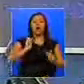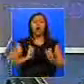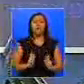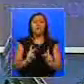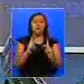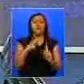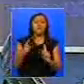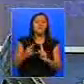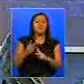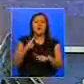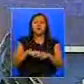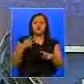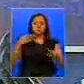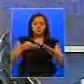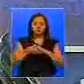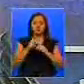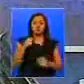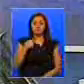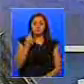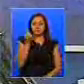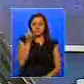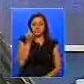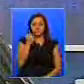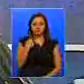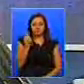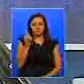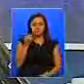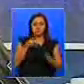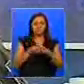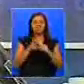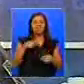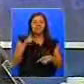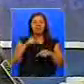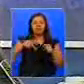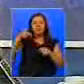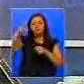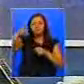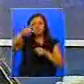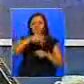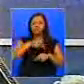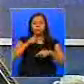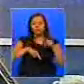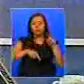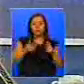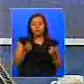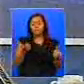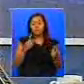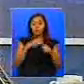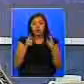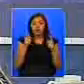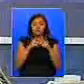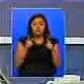lo habían permitido entrar al laboratorio. Lamentablemente no tengo imágenes de eso porque son espacios tan reducidos y tienen un control